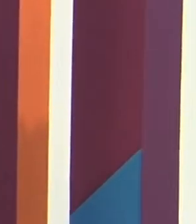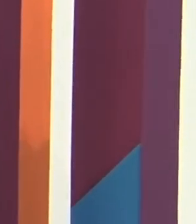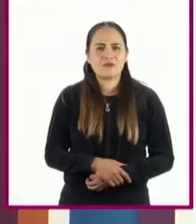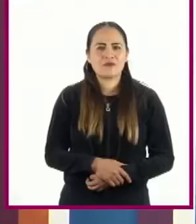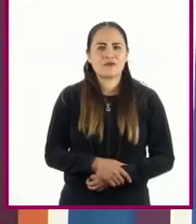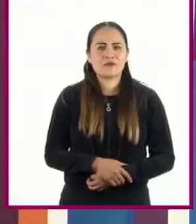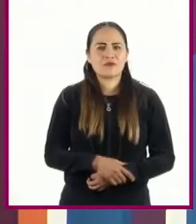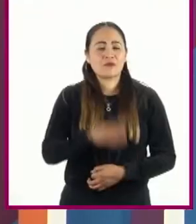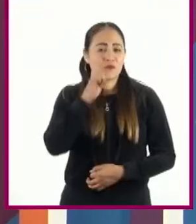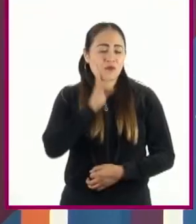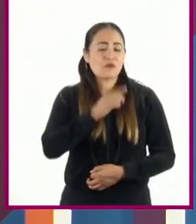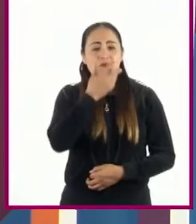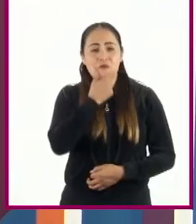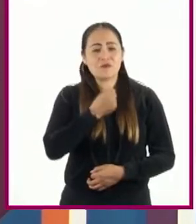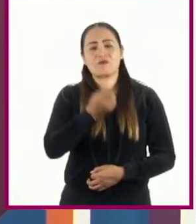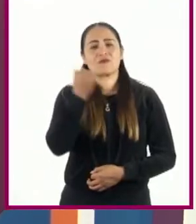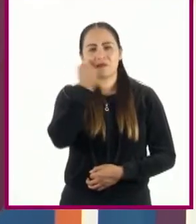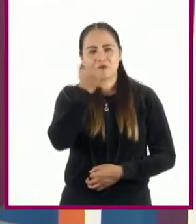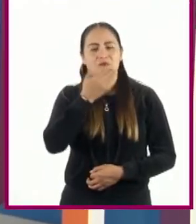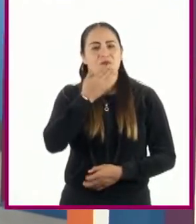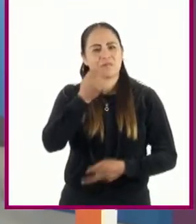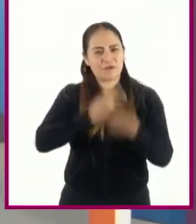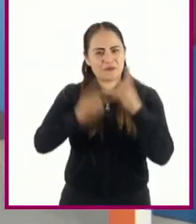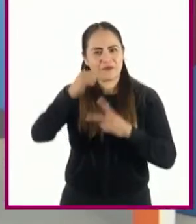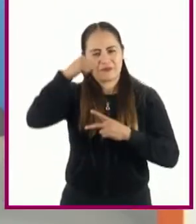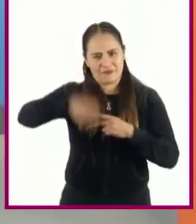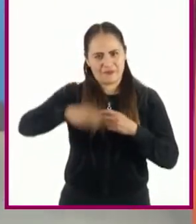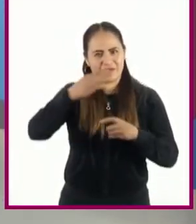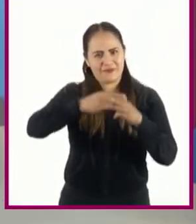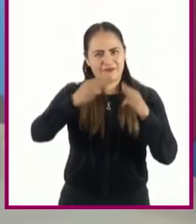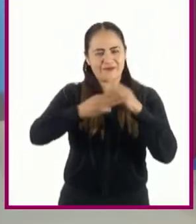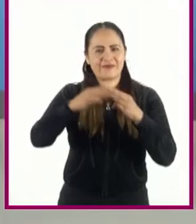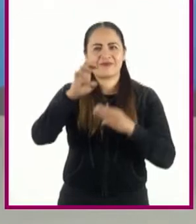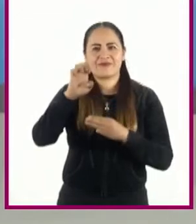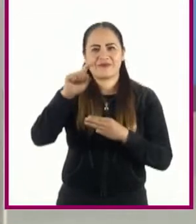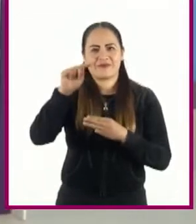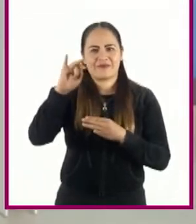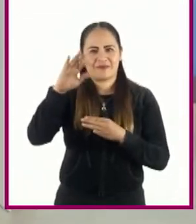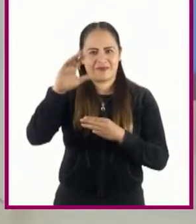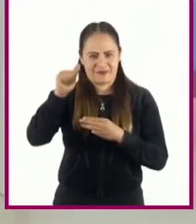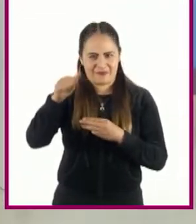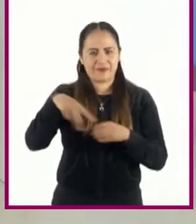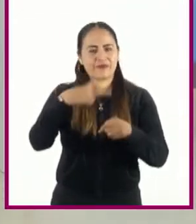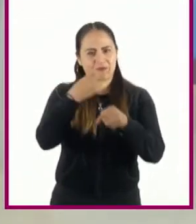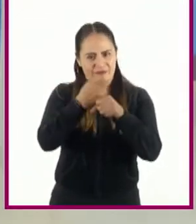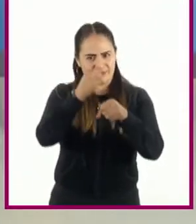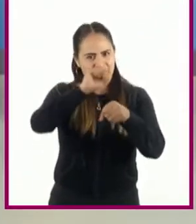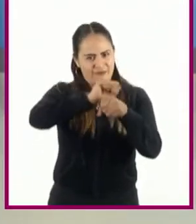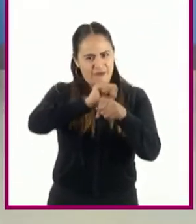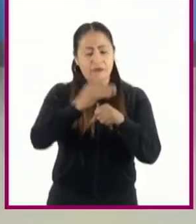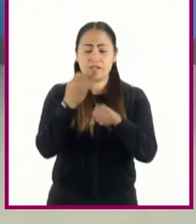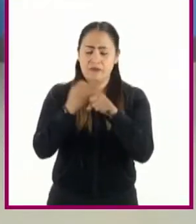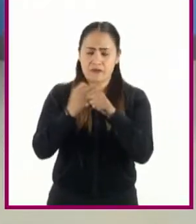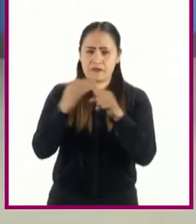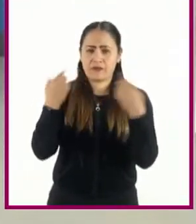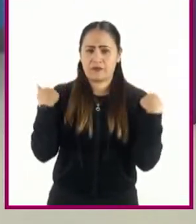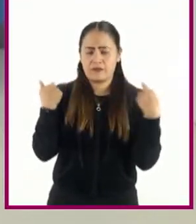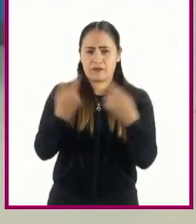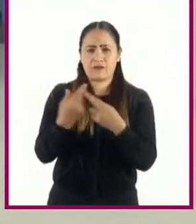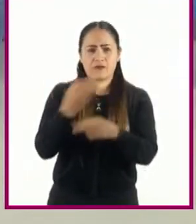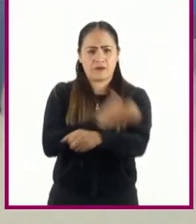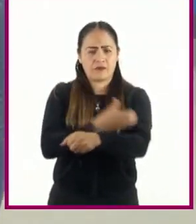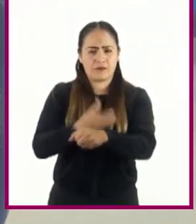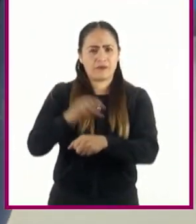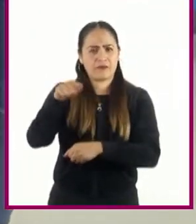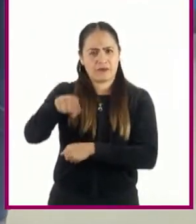Bienvenidas y bienvenidos a una sesión más de la asignatura Formación Cívica y Ética de segundo grado. Estará con nosotros el profesor Mario